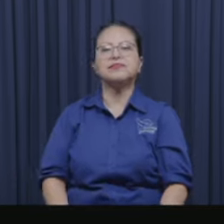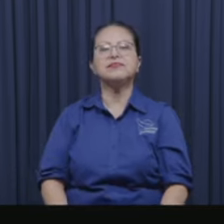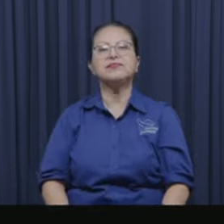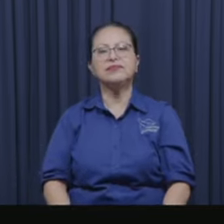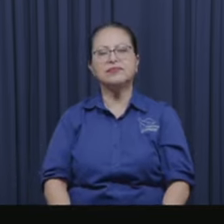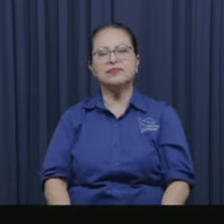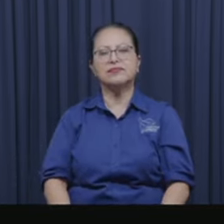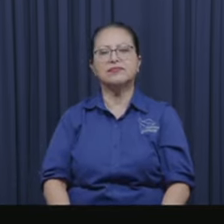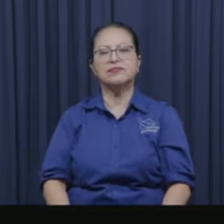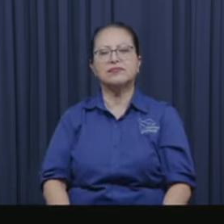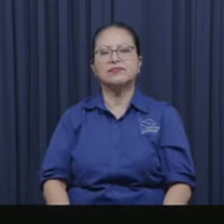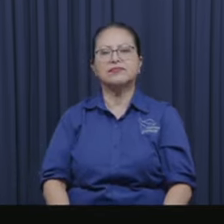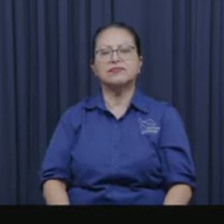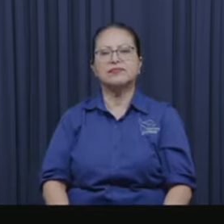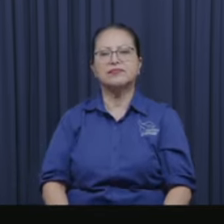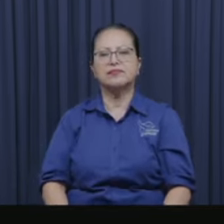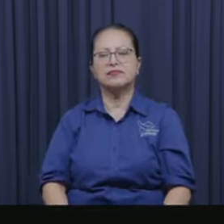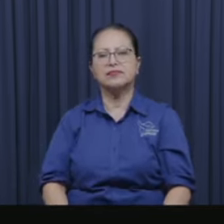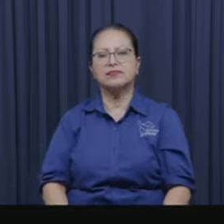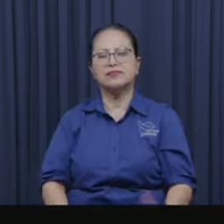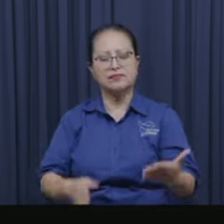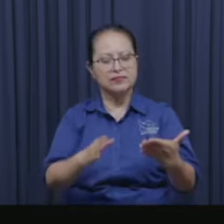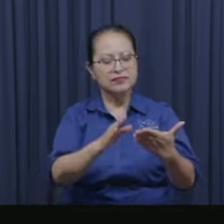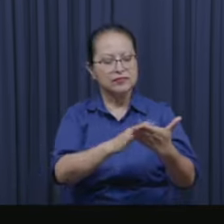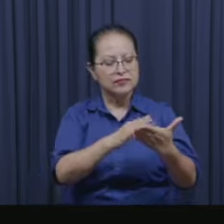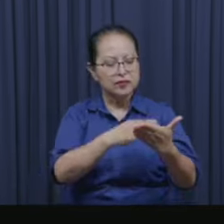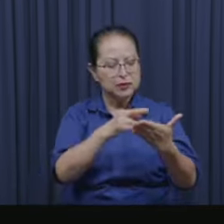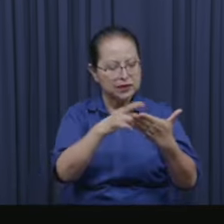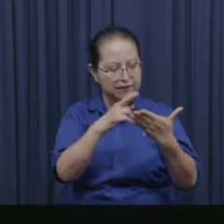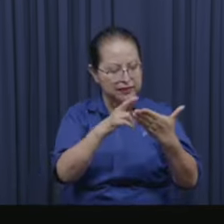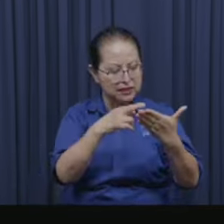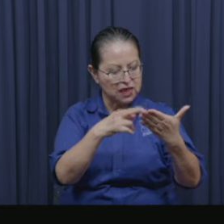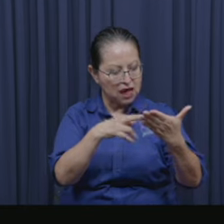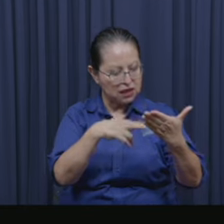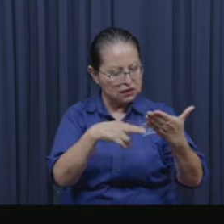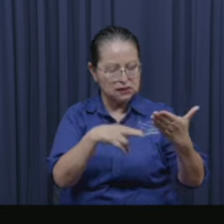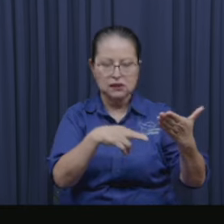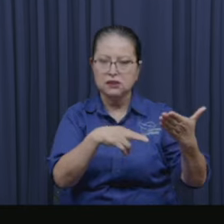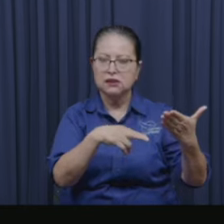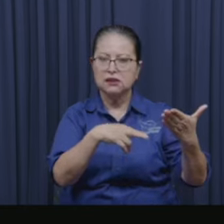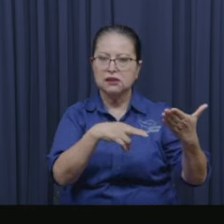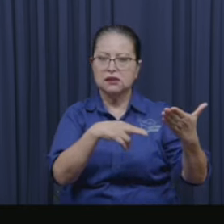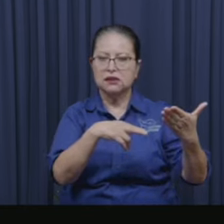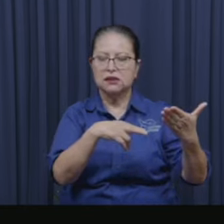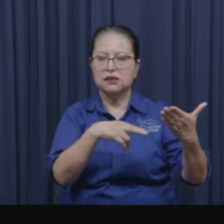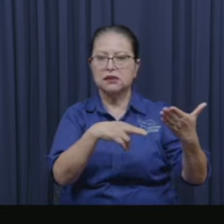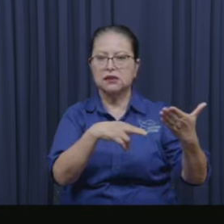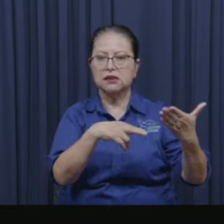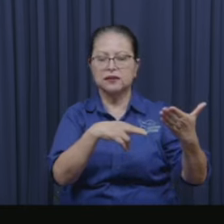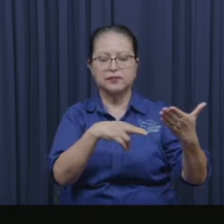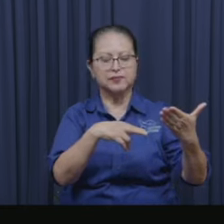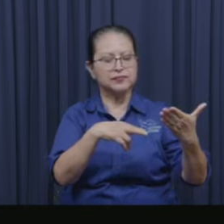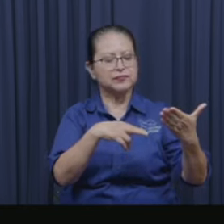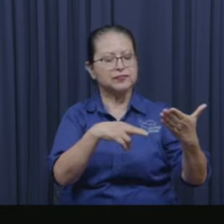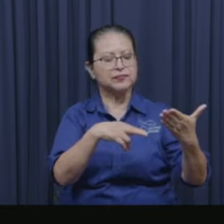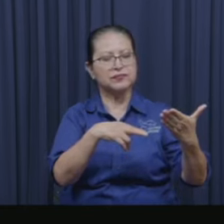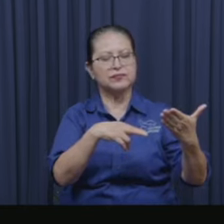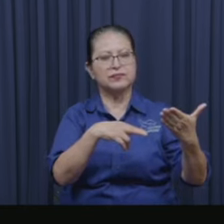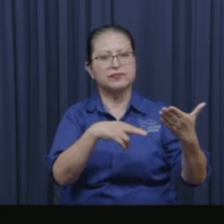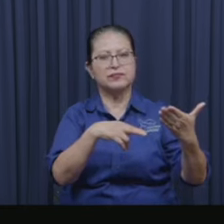me se me pasó aquí para Pero eso lo corrijo inmediatamente no hay problema Ya llegamos a donde teníamos